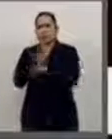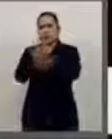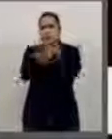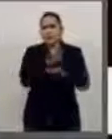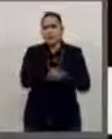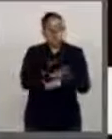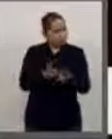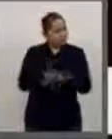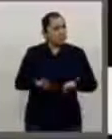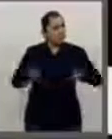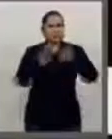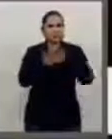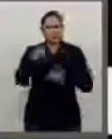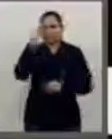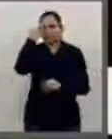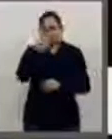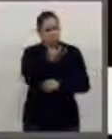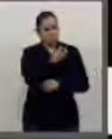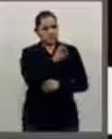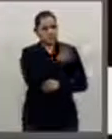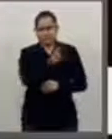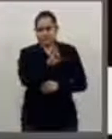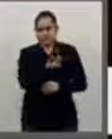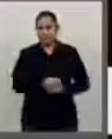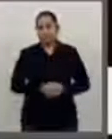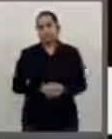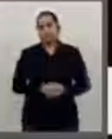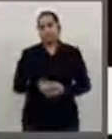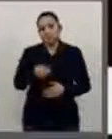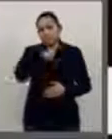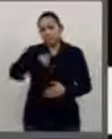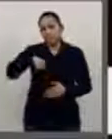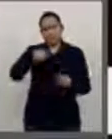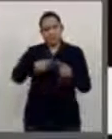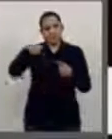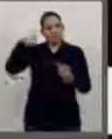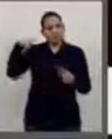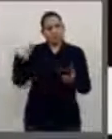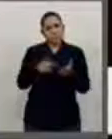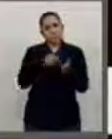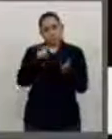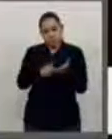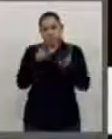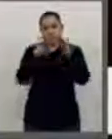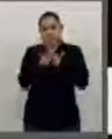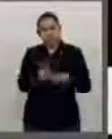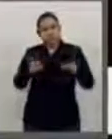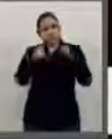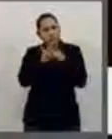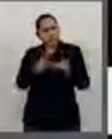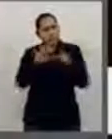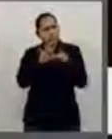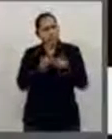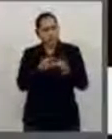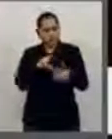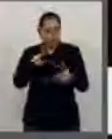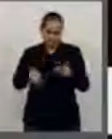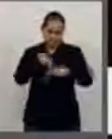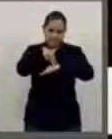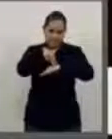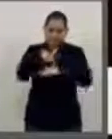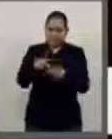país. Como lo hemos manifestado en múltiples ocasiones desde esta tribuna,